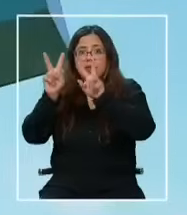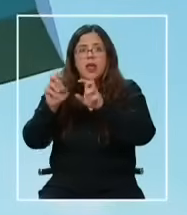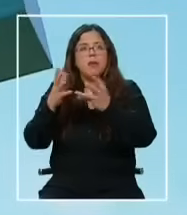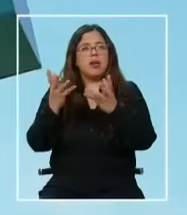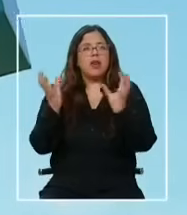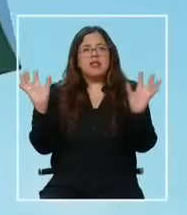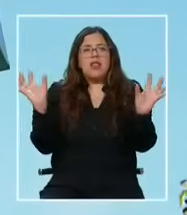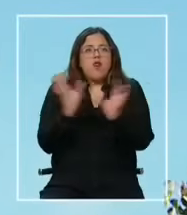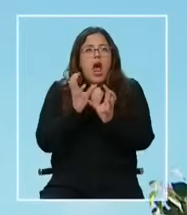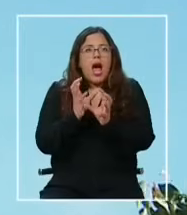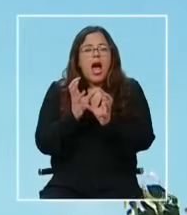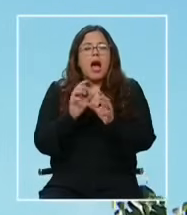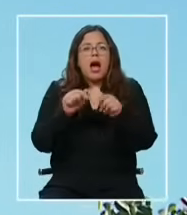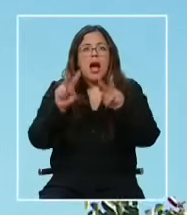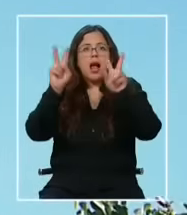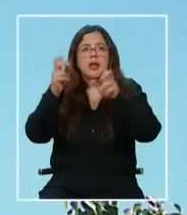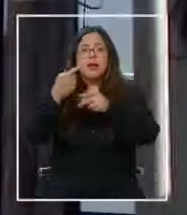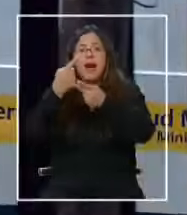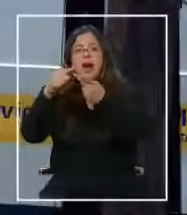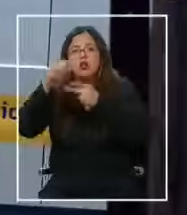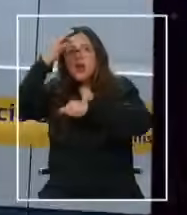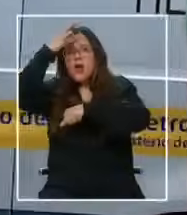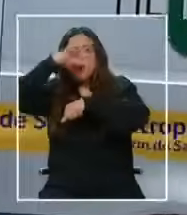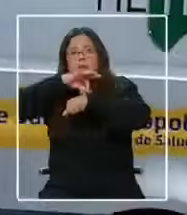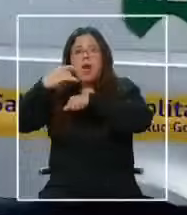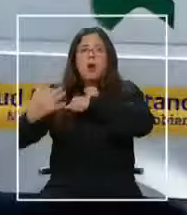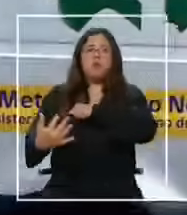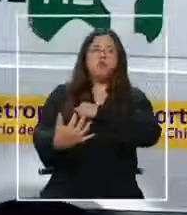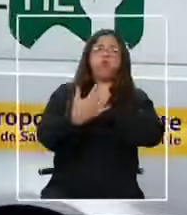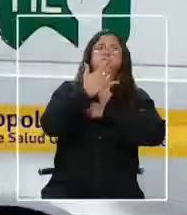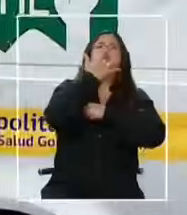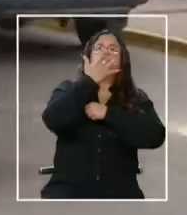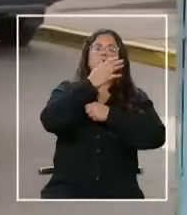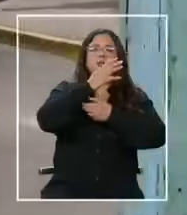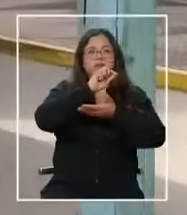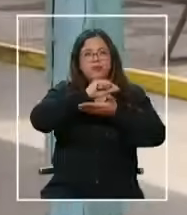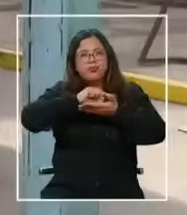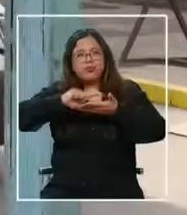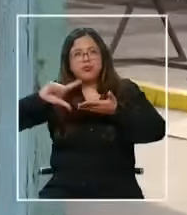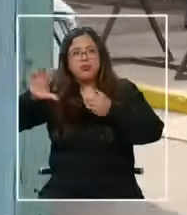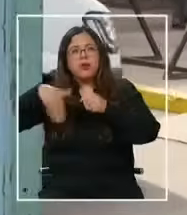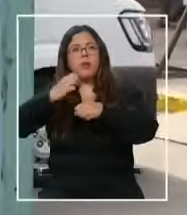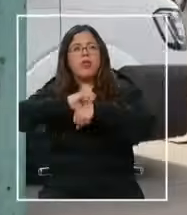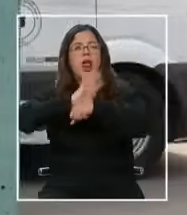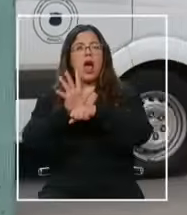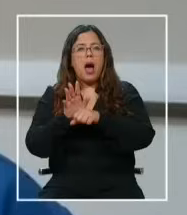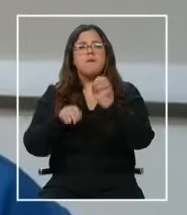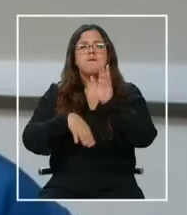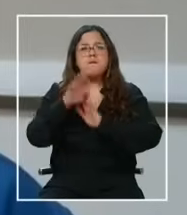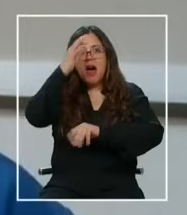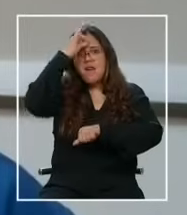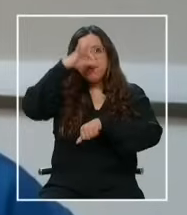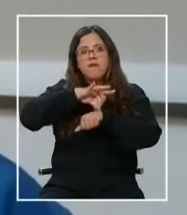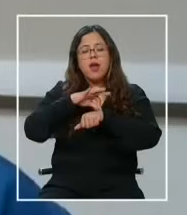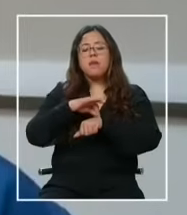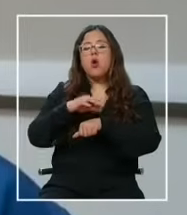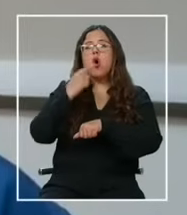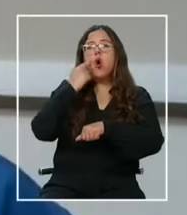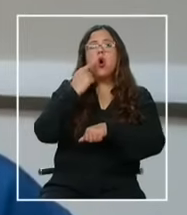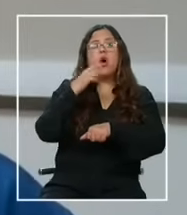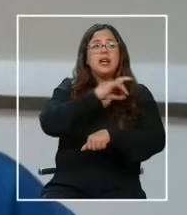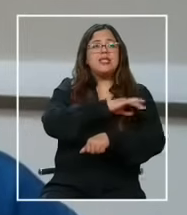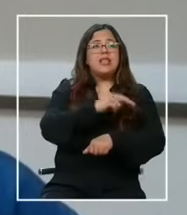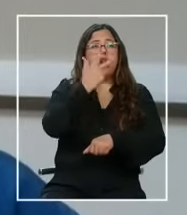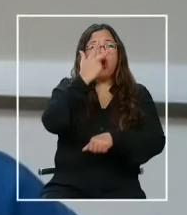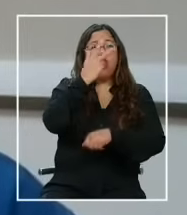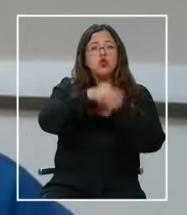agresiva la presencia de esta bacteria ha tenido un incremento significativo postpandemia en Chile en los últimos 8 años hay